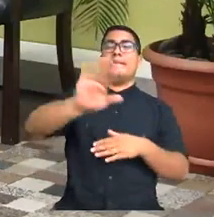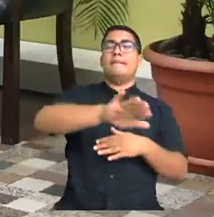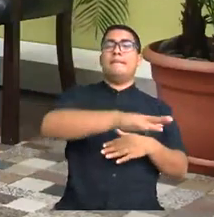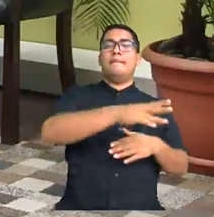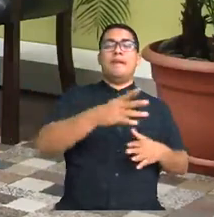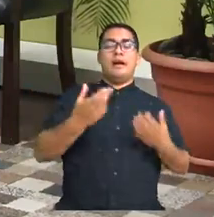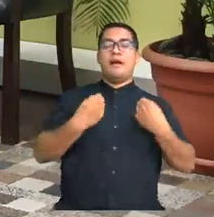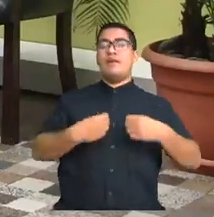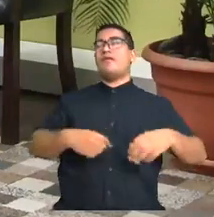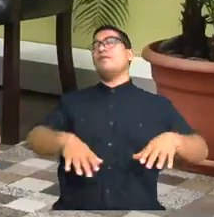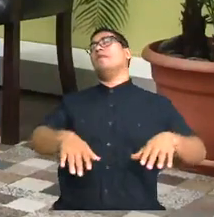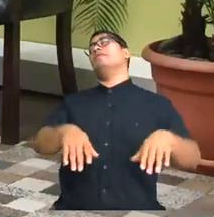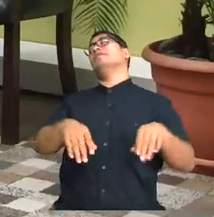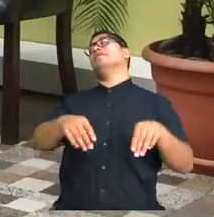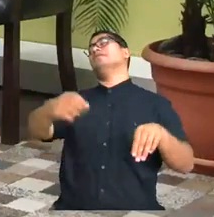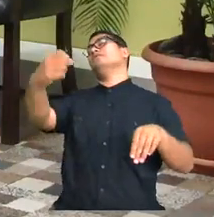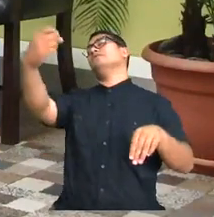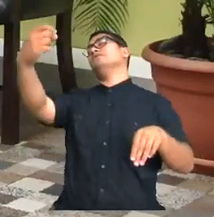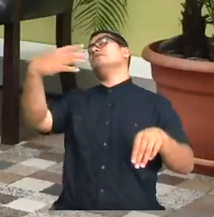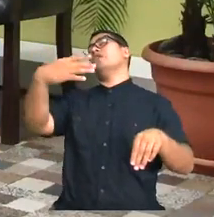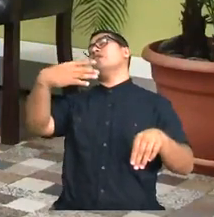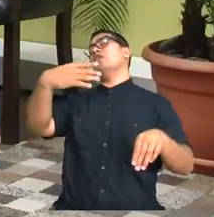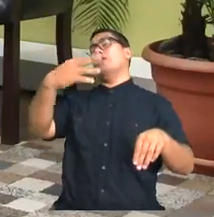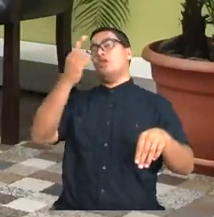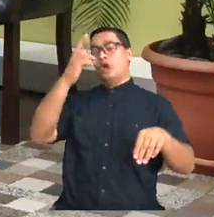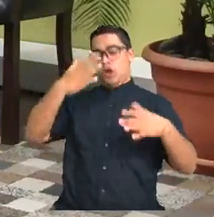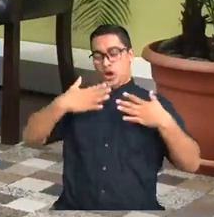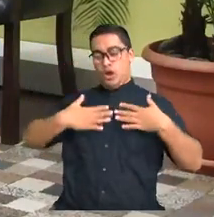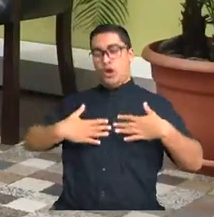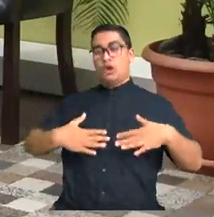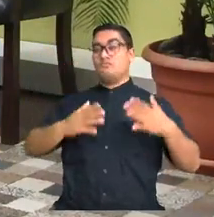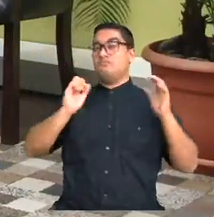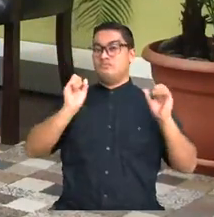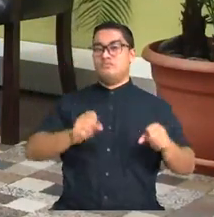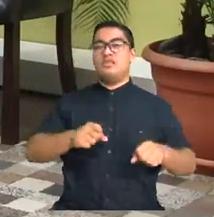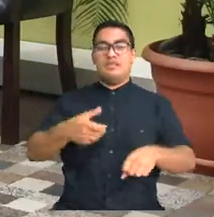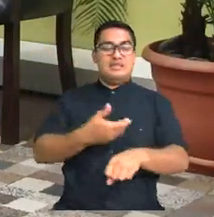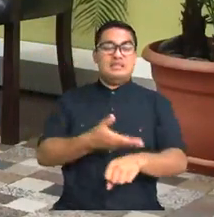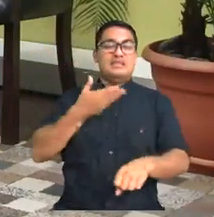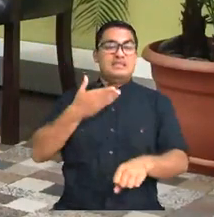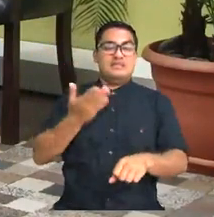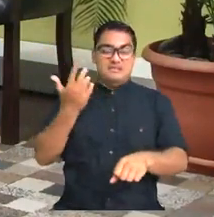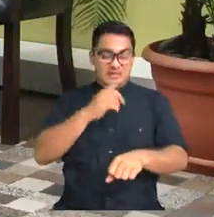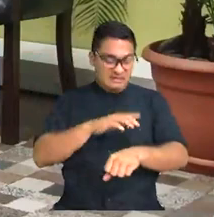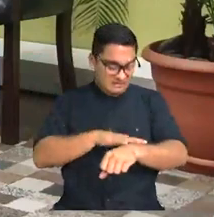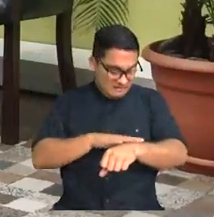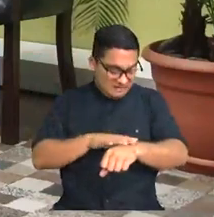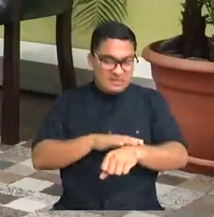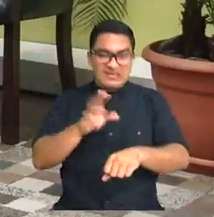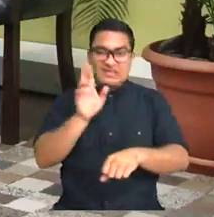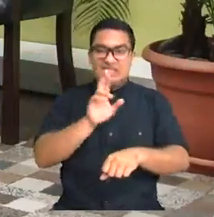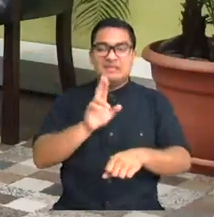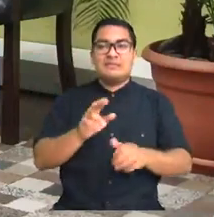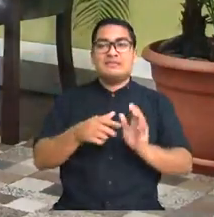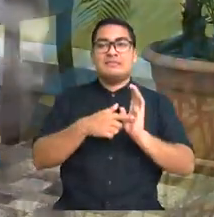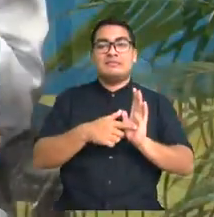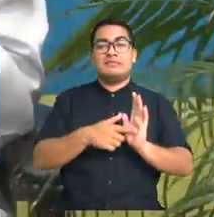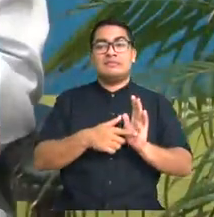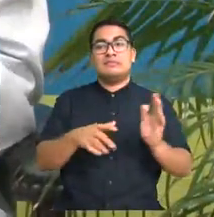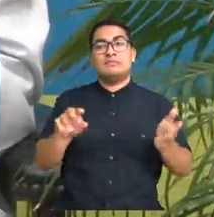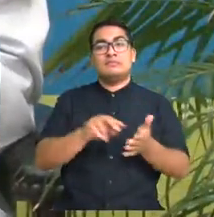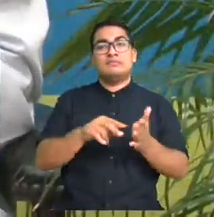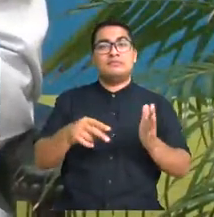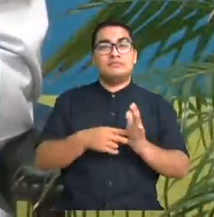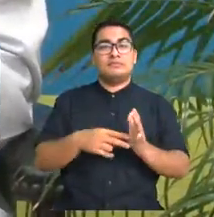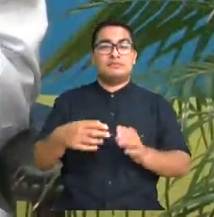se puede dar una quemadura, aunque no sean los rayos de la hora pico. Entonces, todo tiene que ver con la